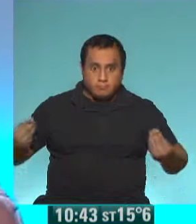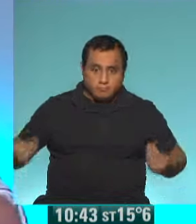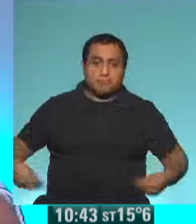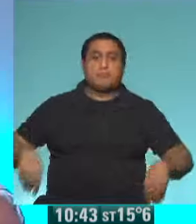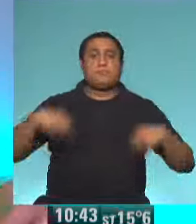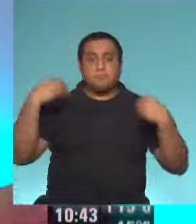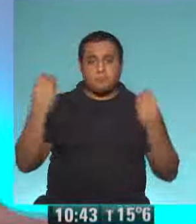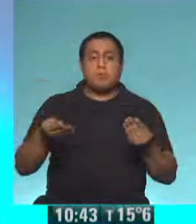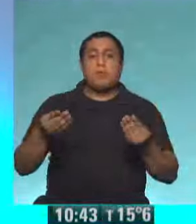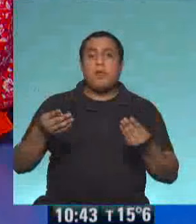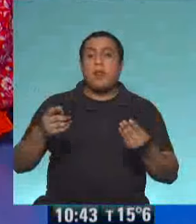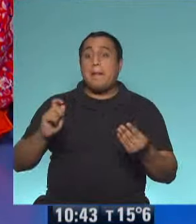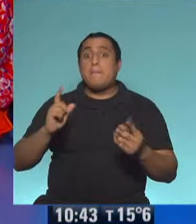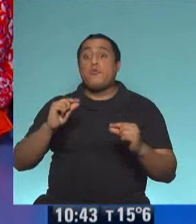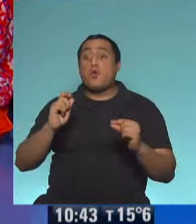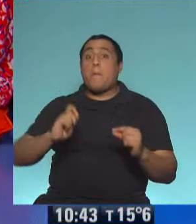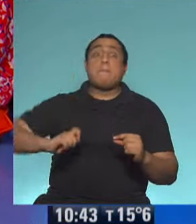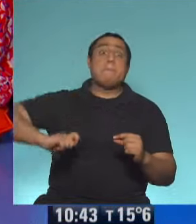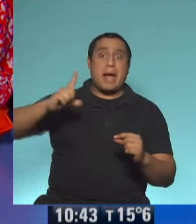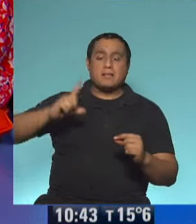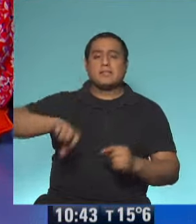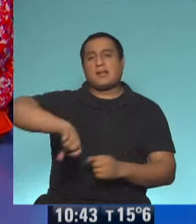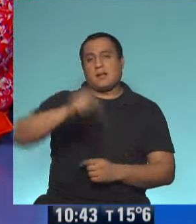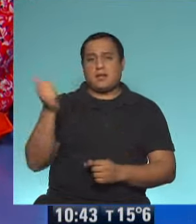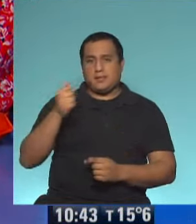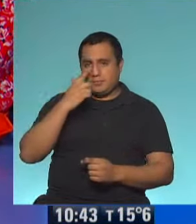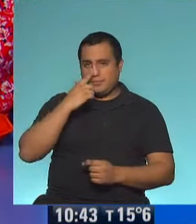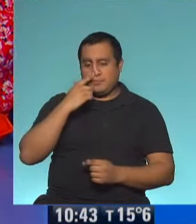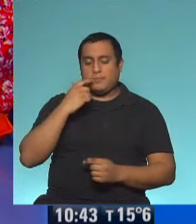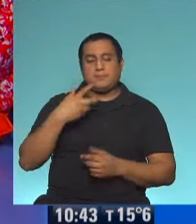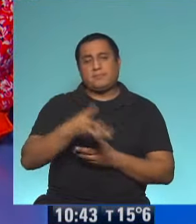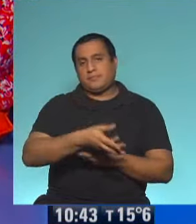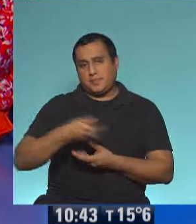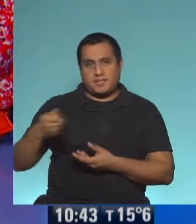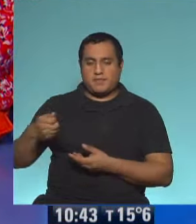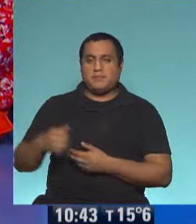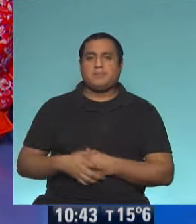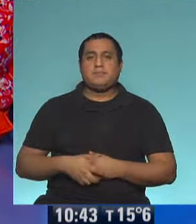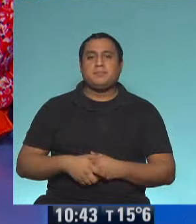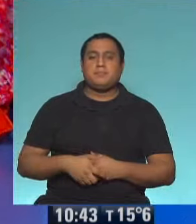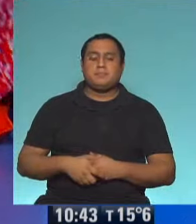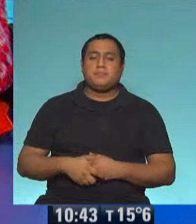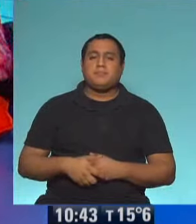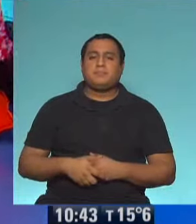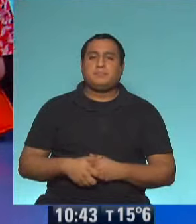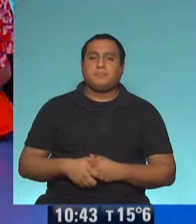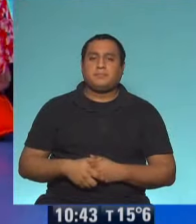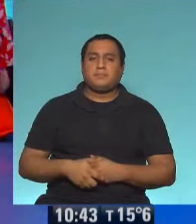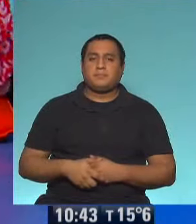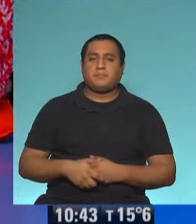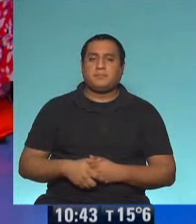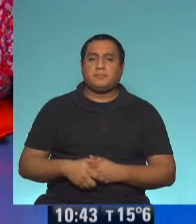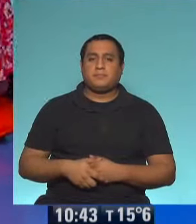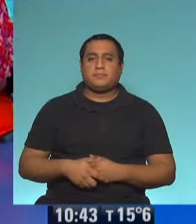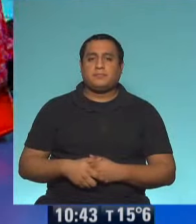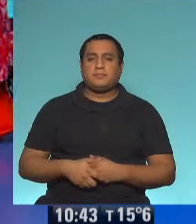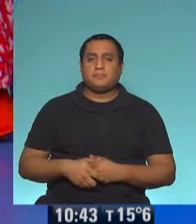carta y gana la más alta. Ahí está. Y se la lleva el compañero. Ahí estamos. Y vamos armando un mazo